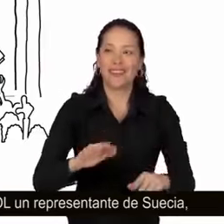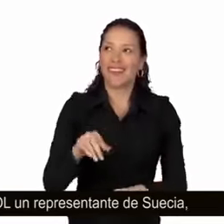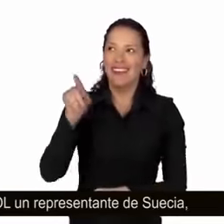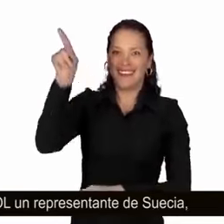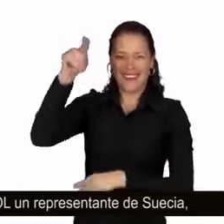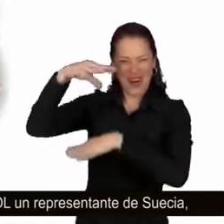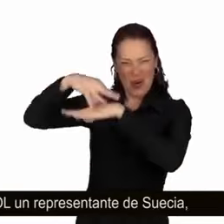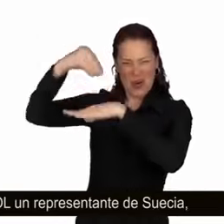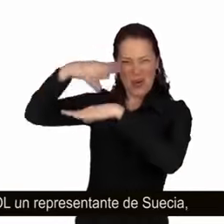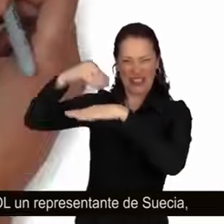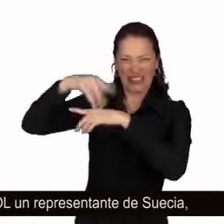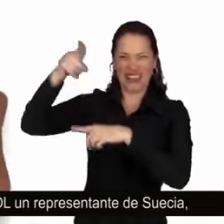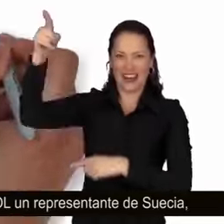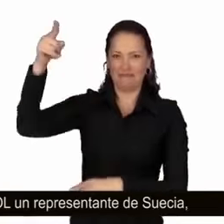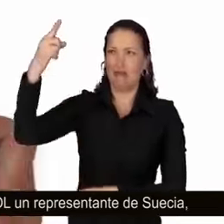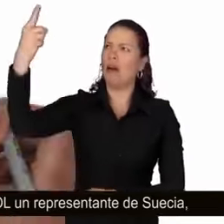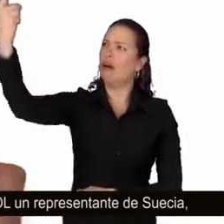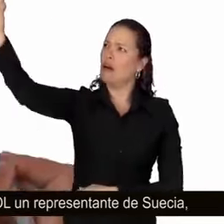lengua.